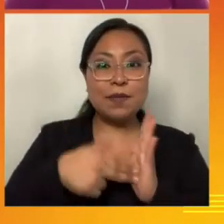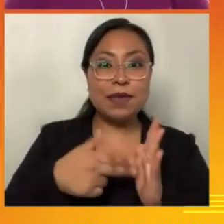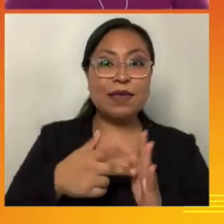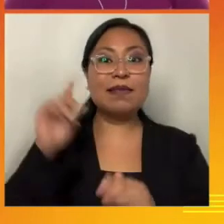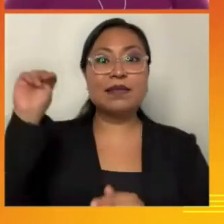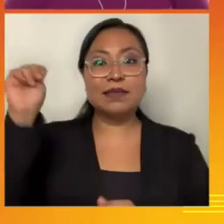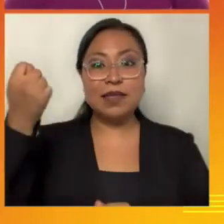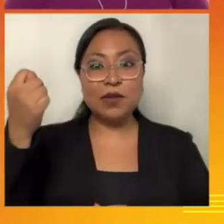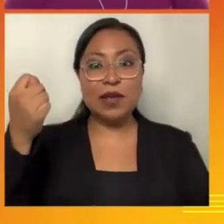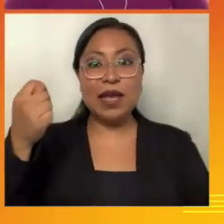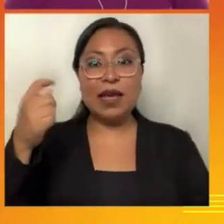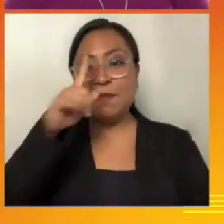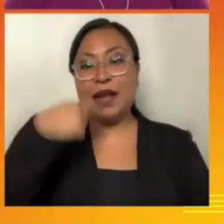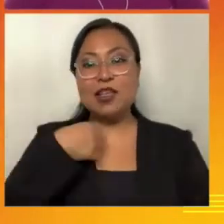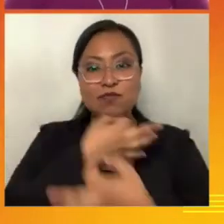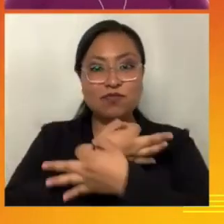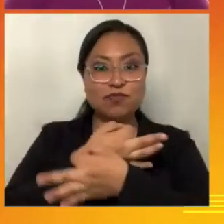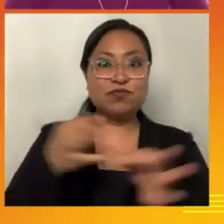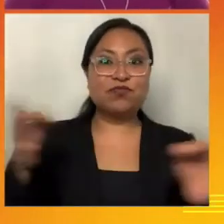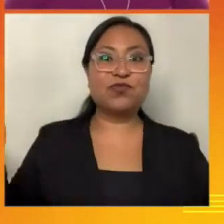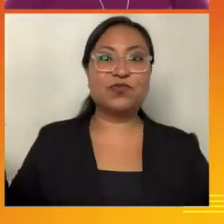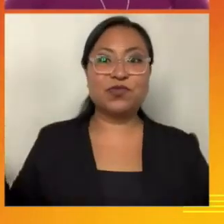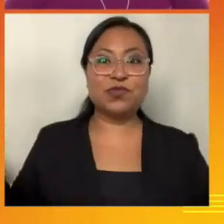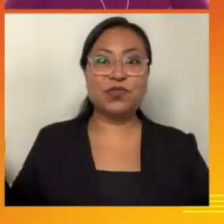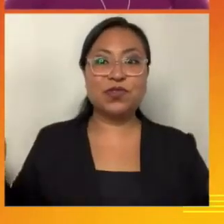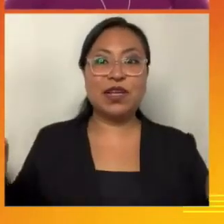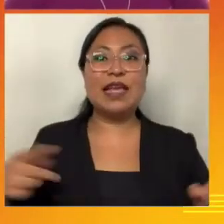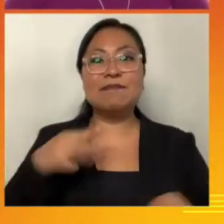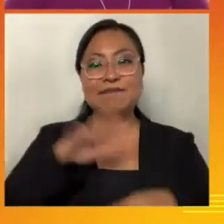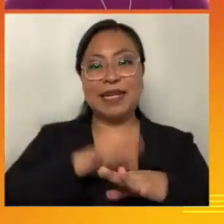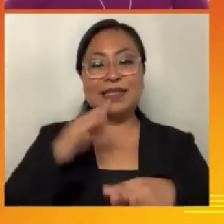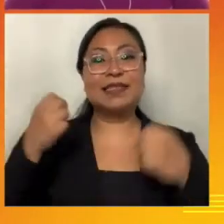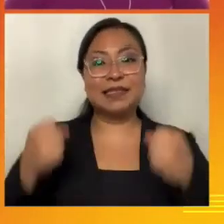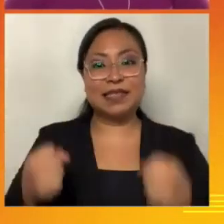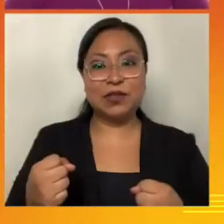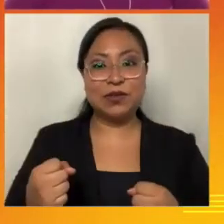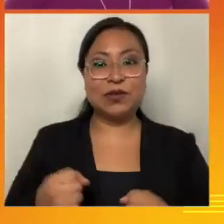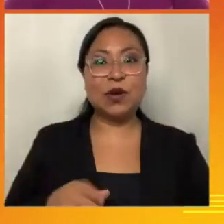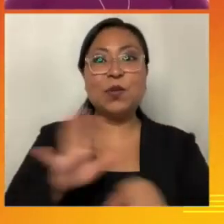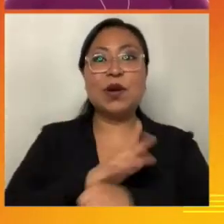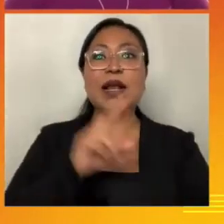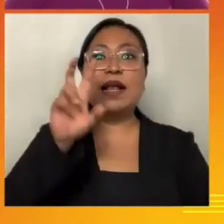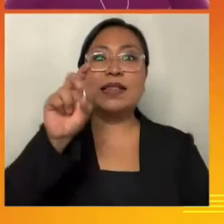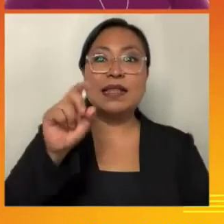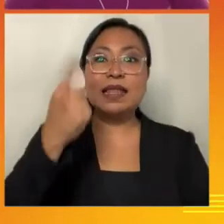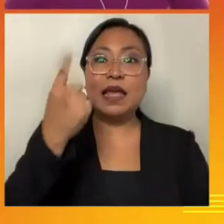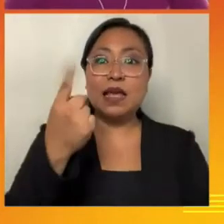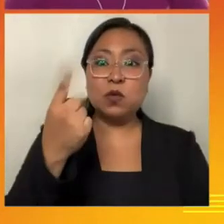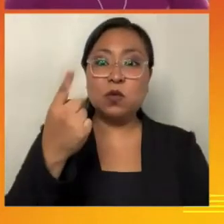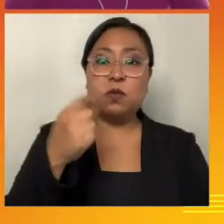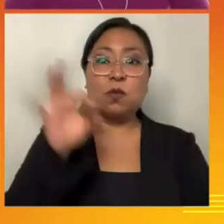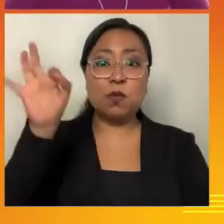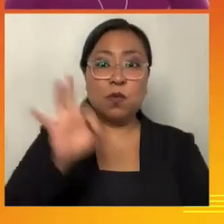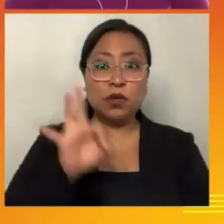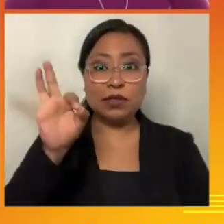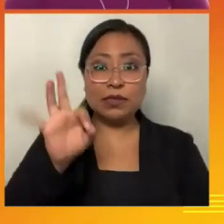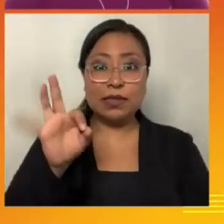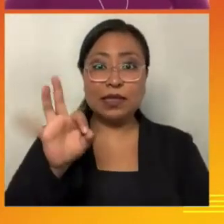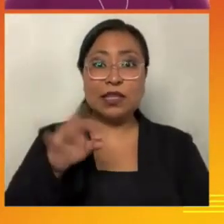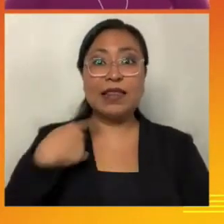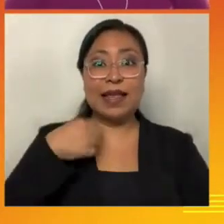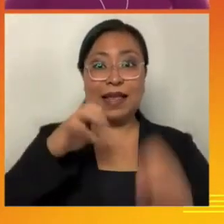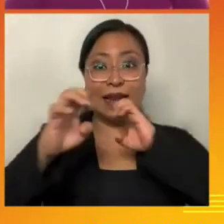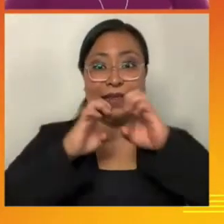poder llegar a este tipo de público de manera segura, porque el 31% de estas personas que fueron